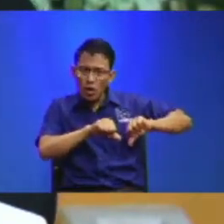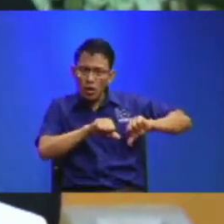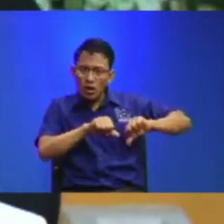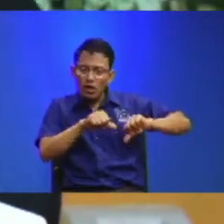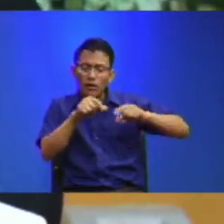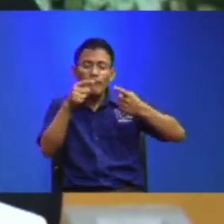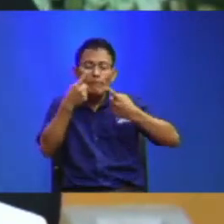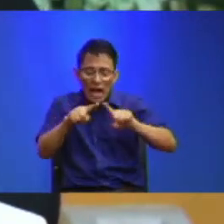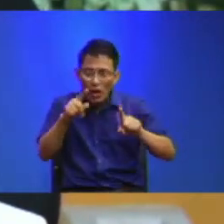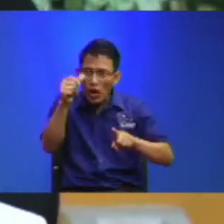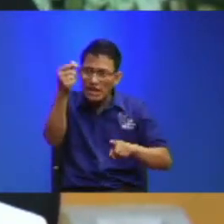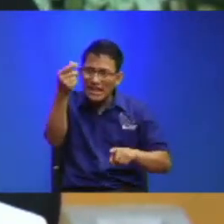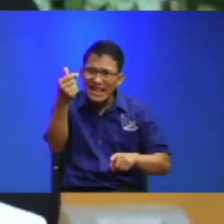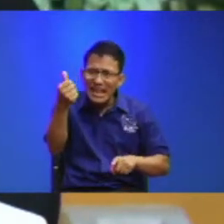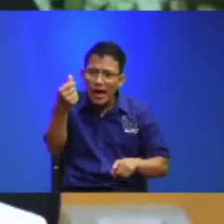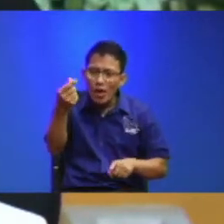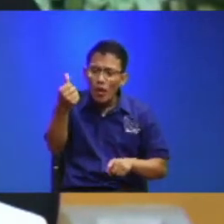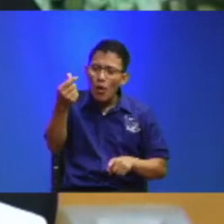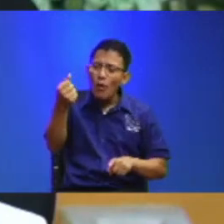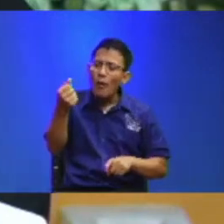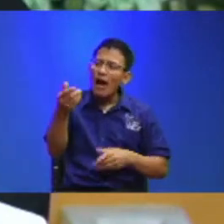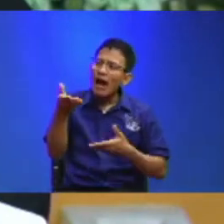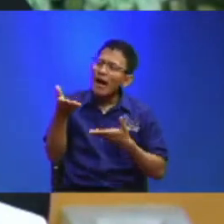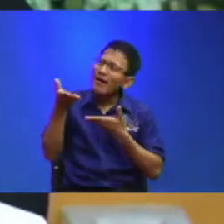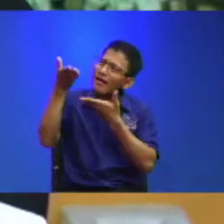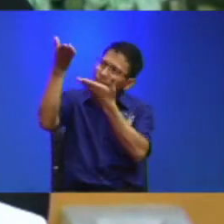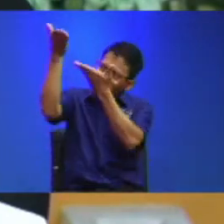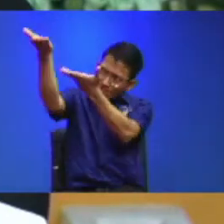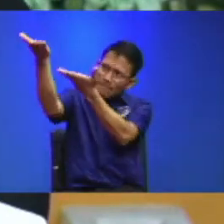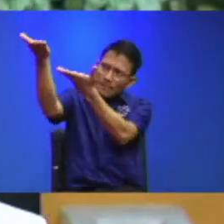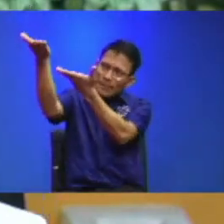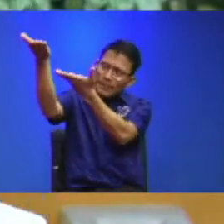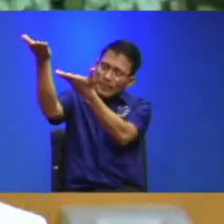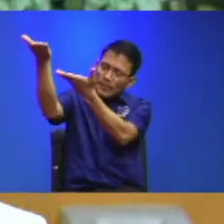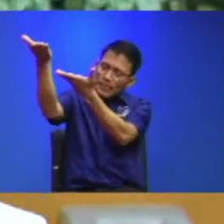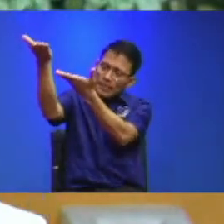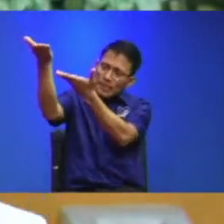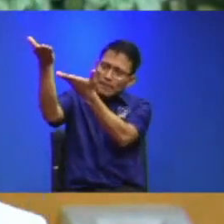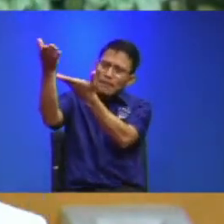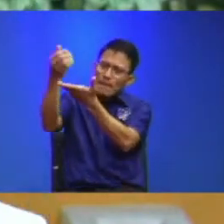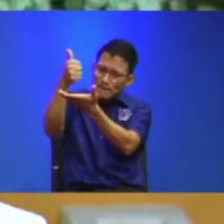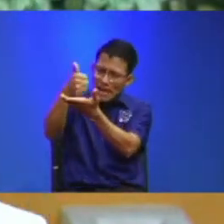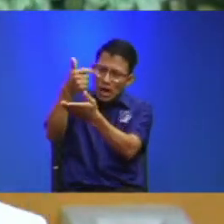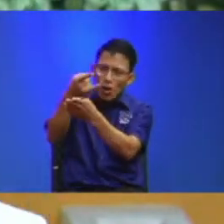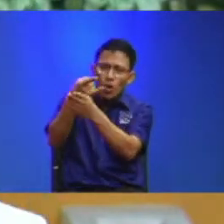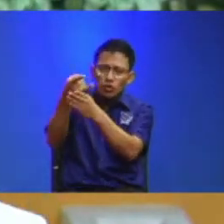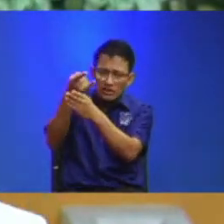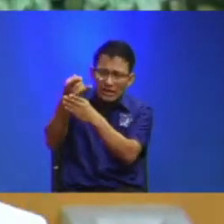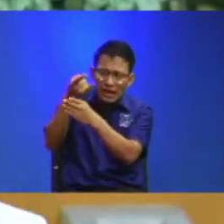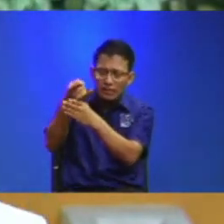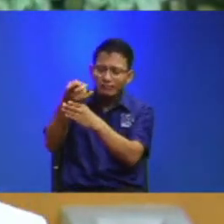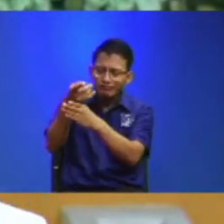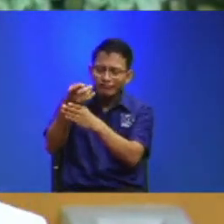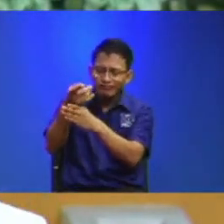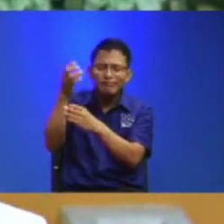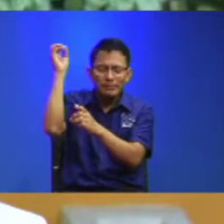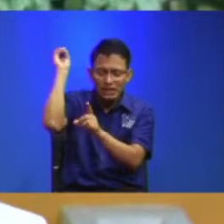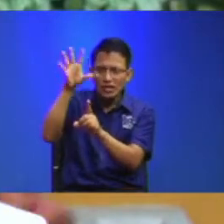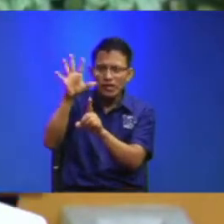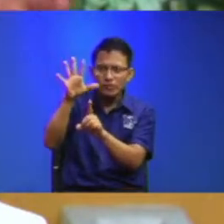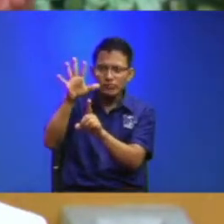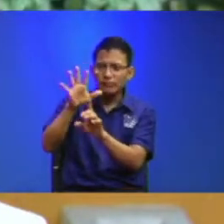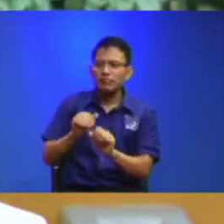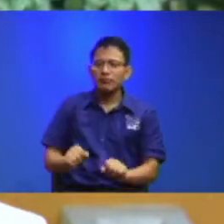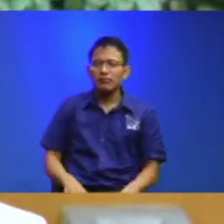pies del Señor, bien utilizado, es una bendición. Eso estoy diciendo. Entonces, una piedra de tropiezo que yo